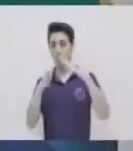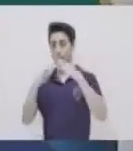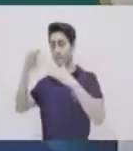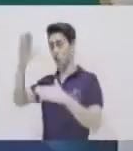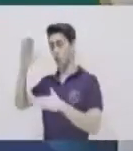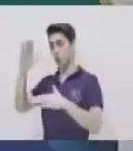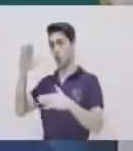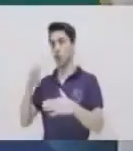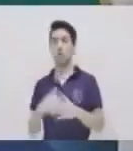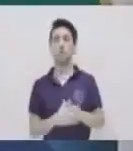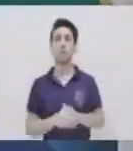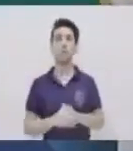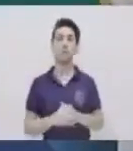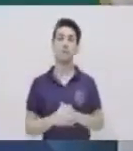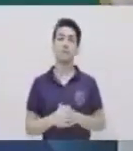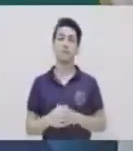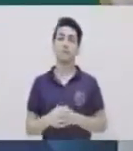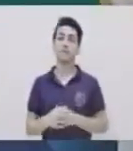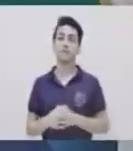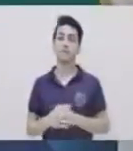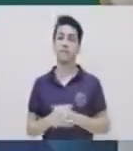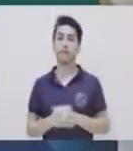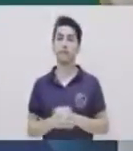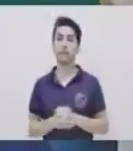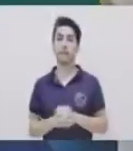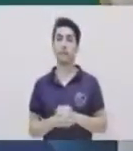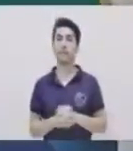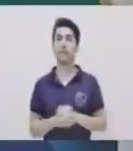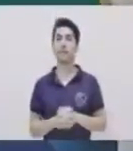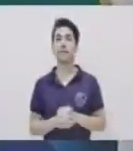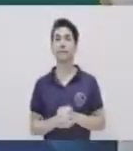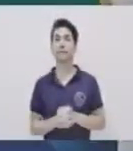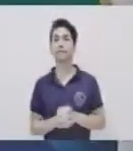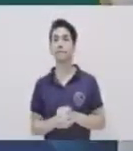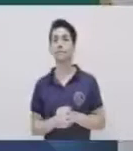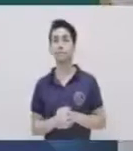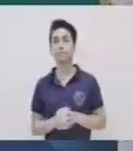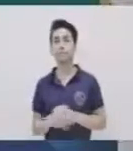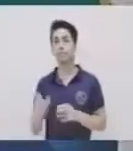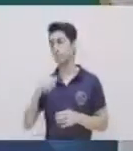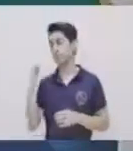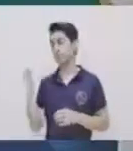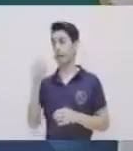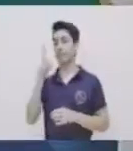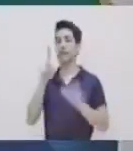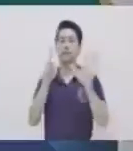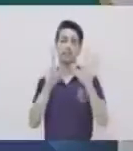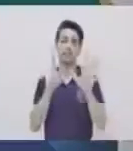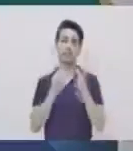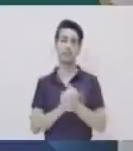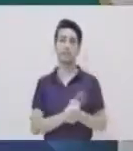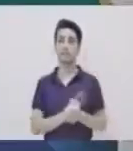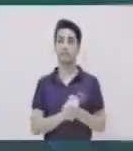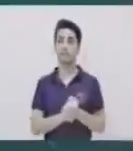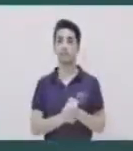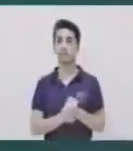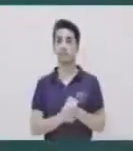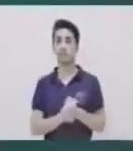ese, y a la derecha los datos que son mayores a ese porcentaje. Entonces veamos el decil 6, por